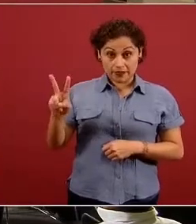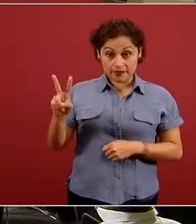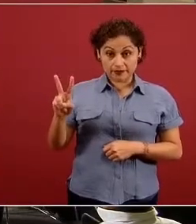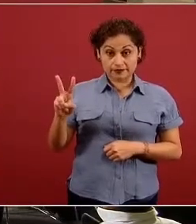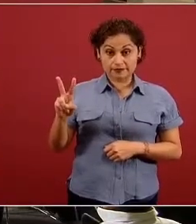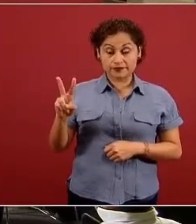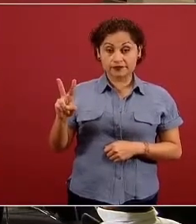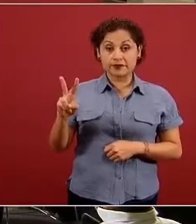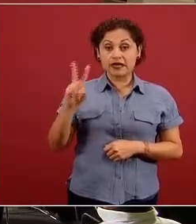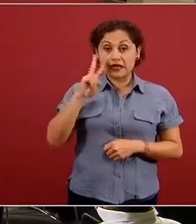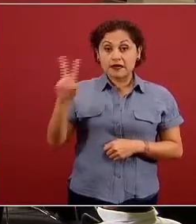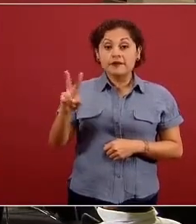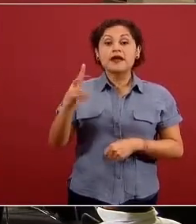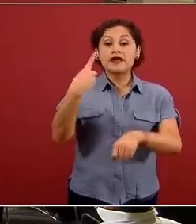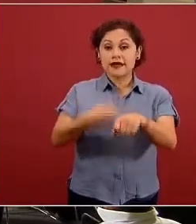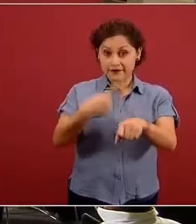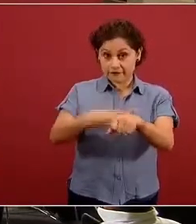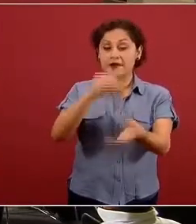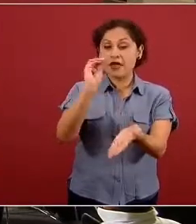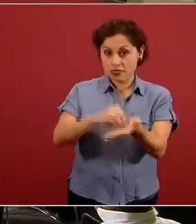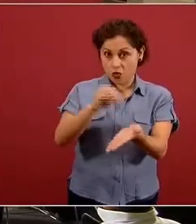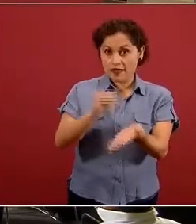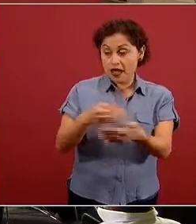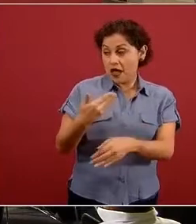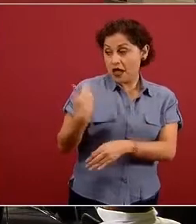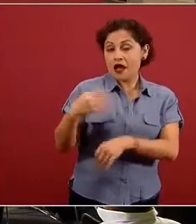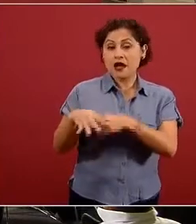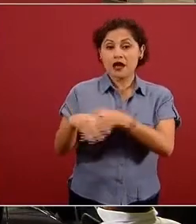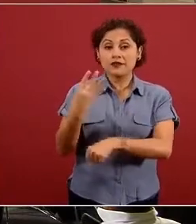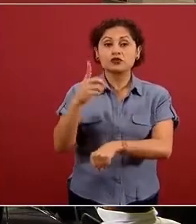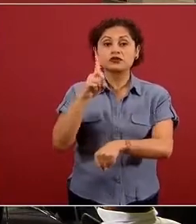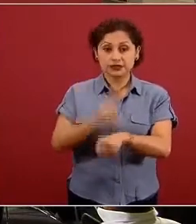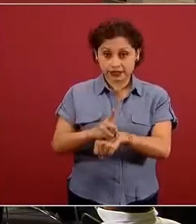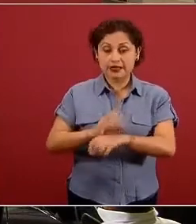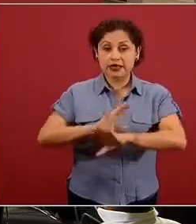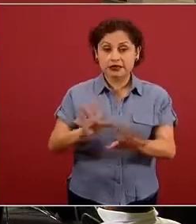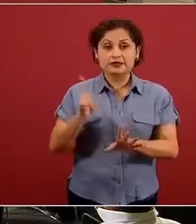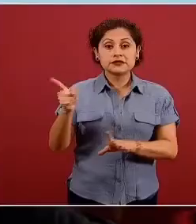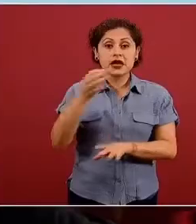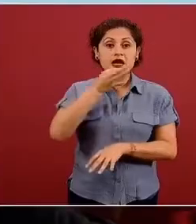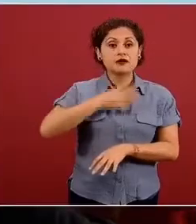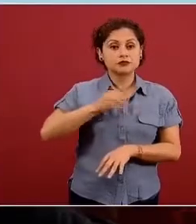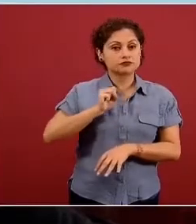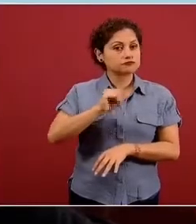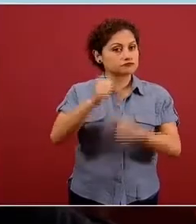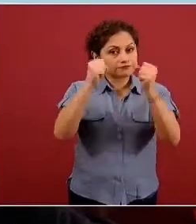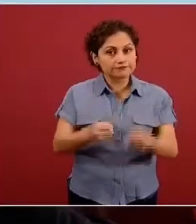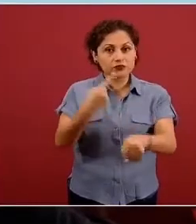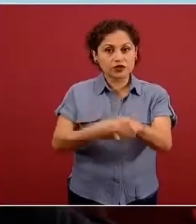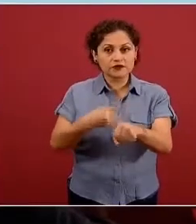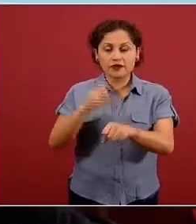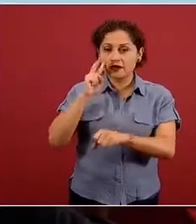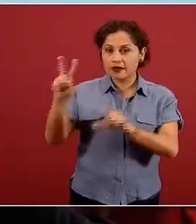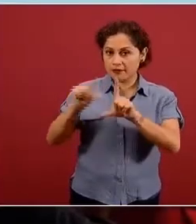ocurrencia de estos casos activos, de estos casos recientes en los últimos 14 días, podemos ver cómo, desde luego, los casos están en la zona